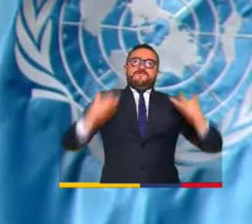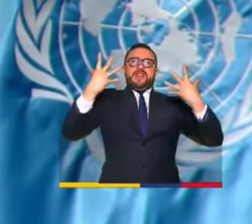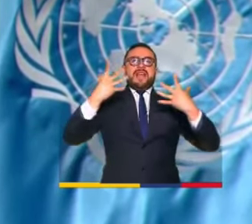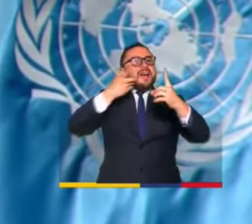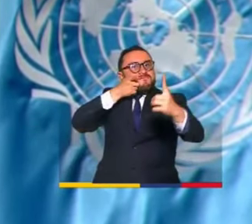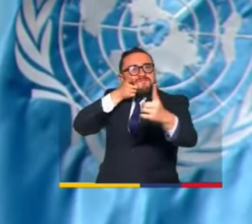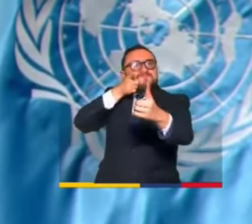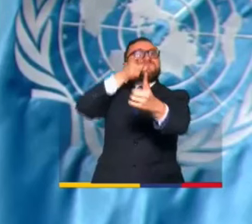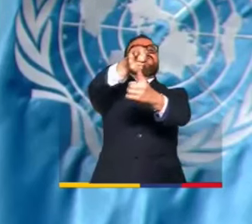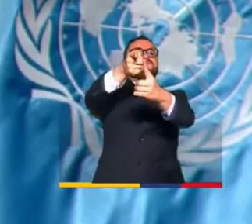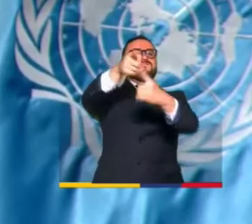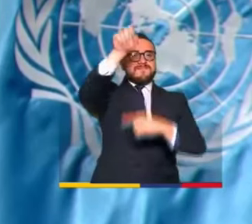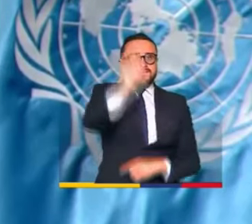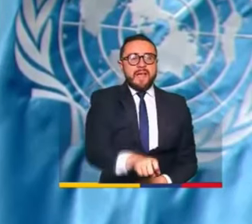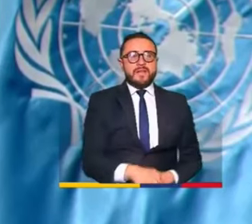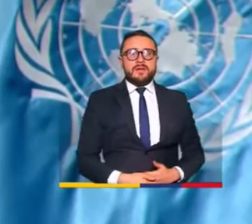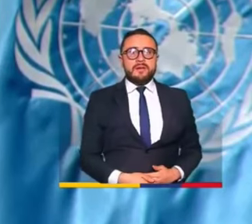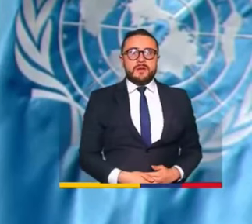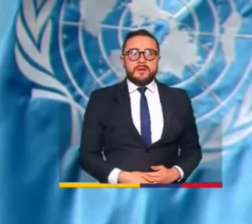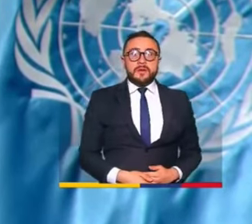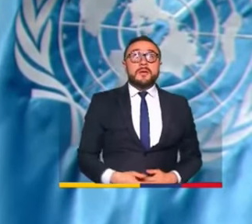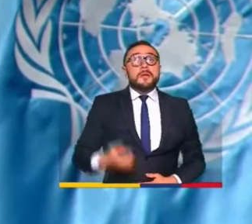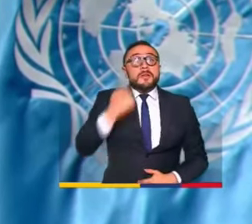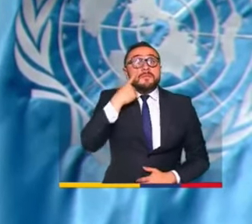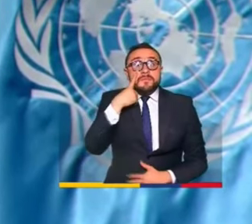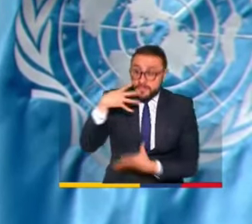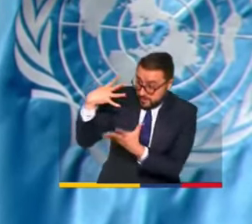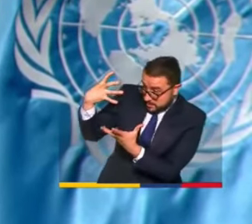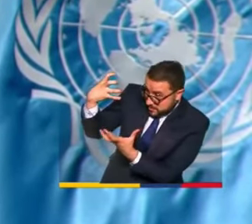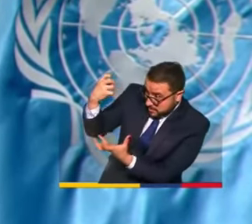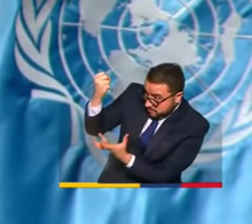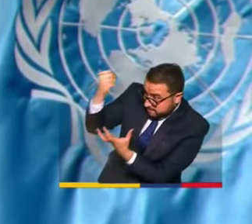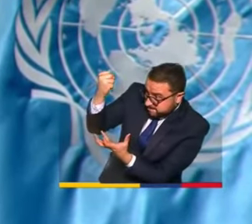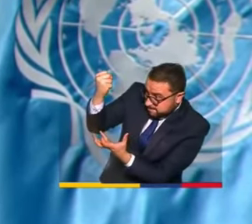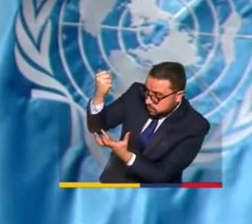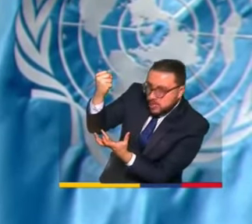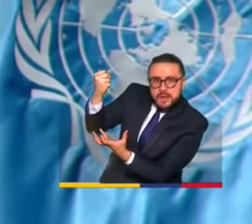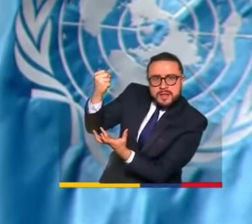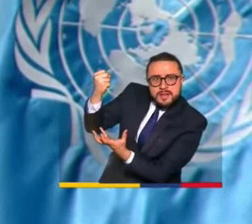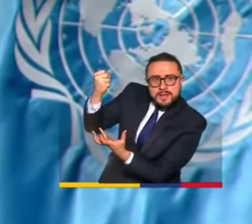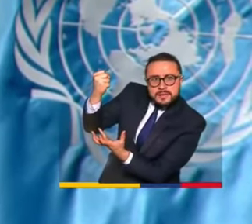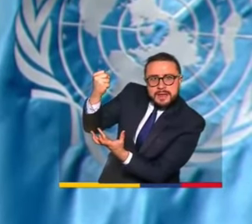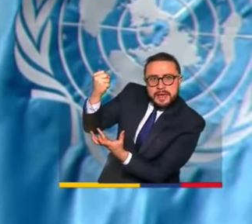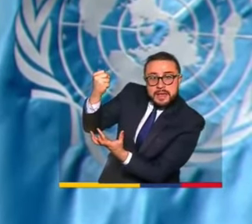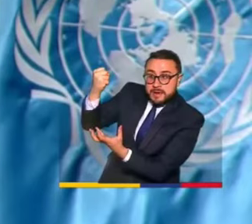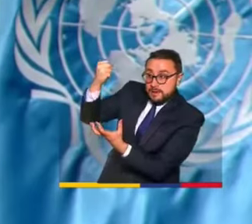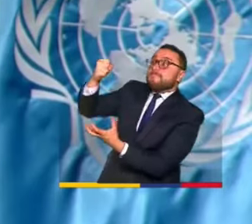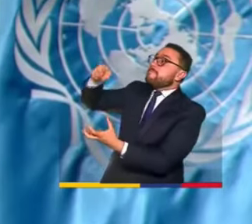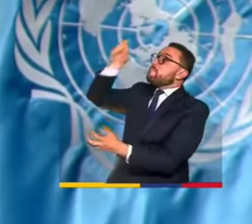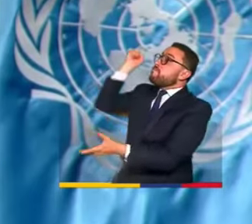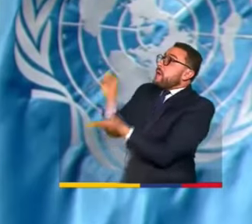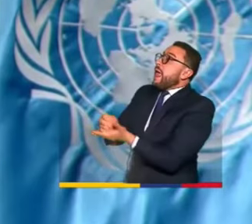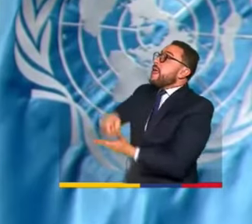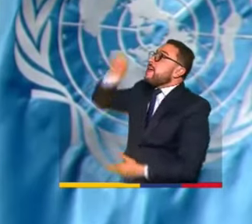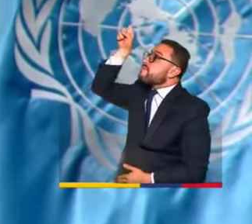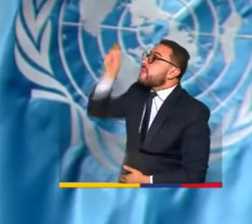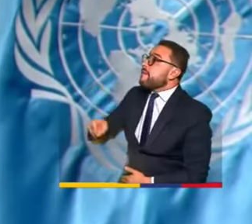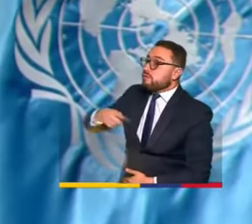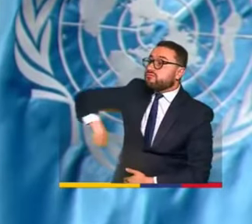Llevar obligadamente el capital a la descarbonización implica también una